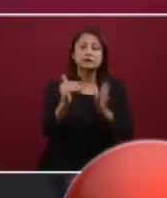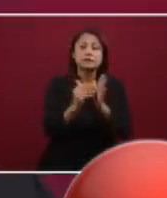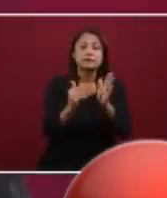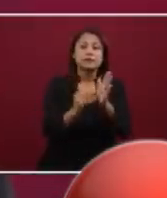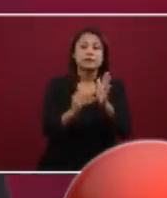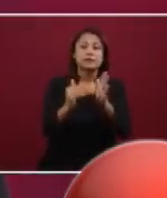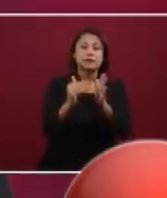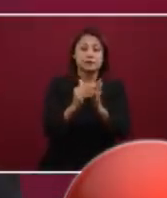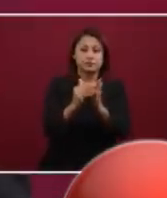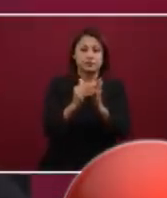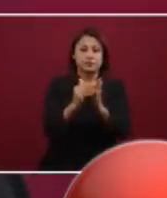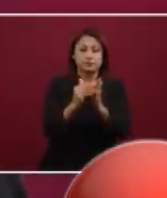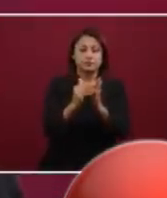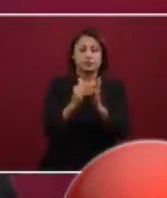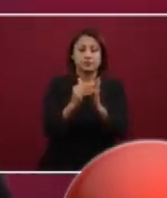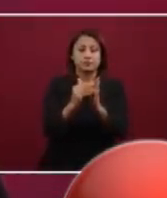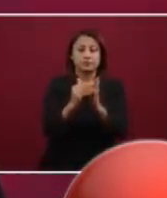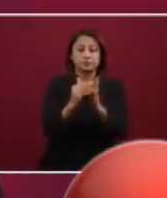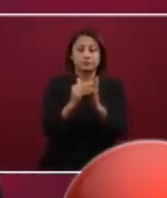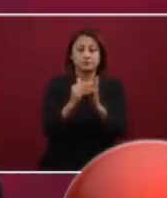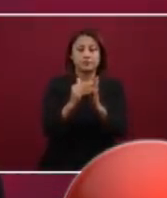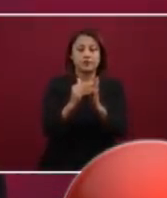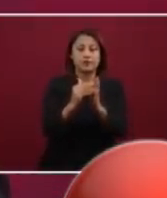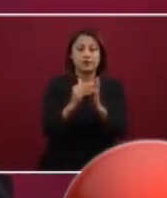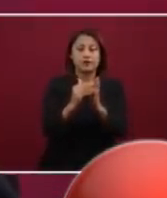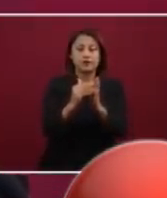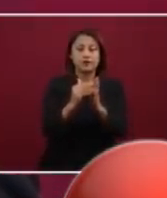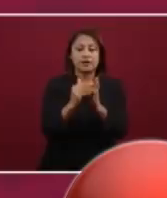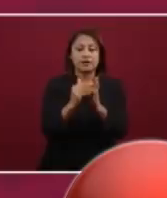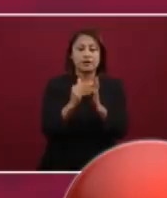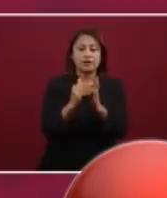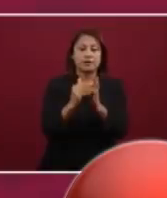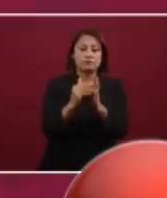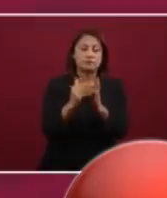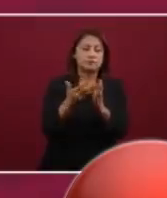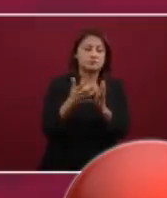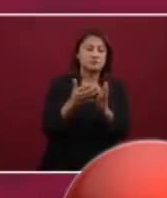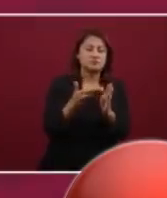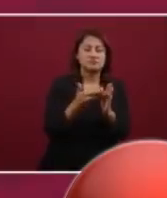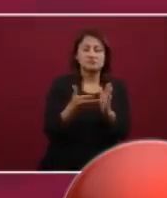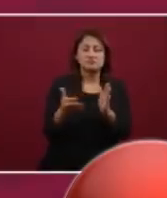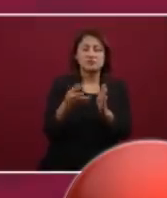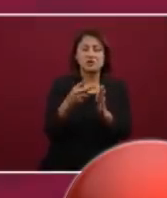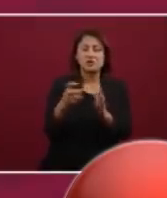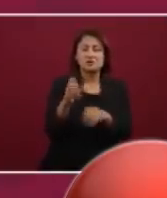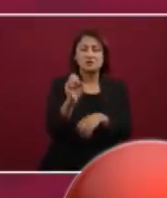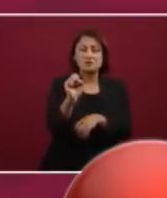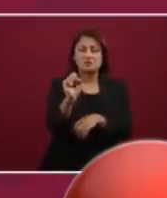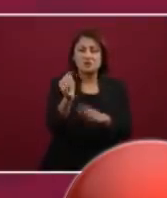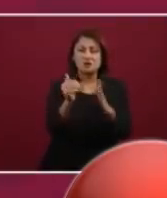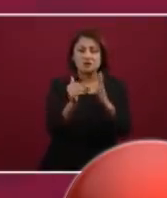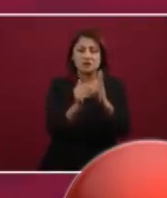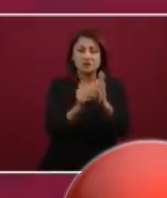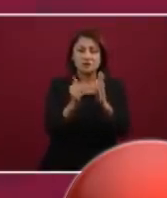en todo el proceso, 260 millones de pesos. Yo vi